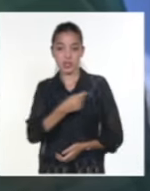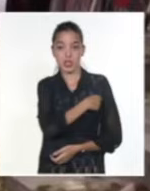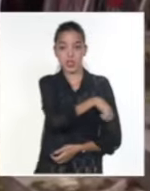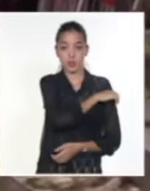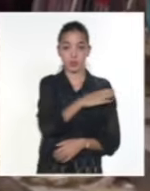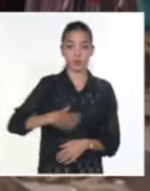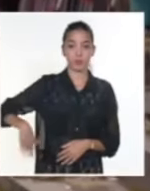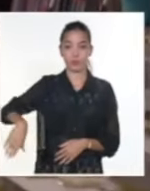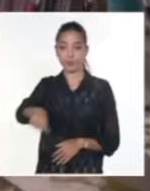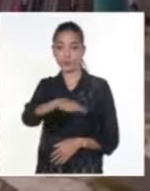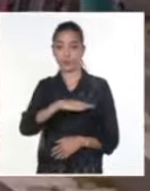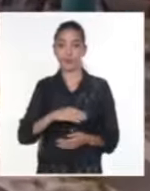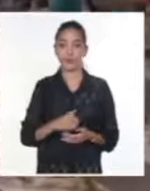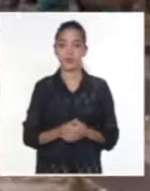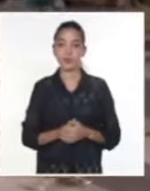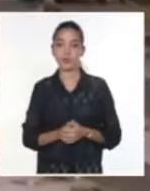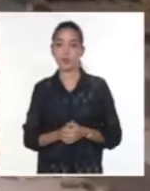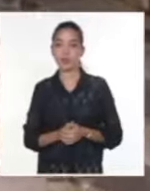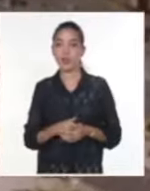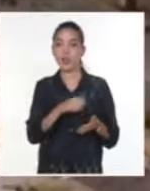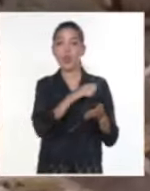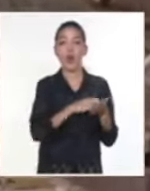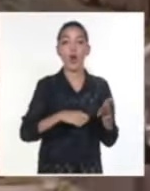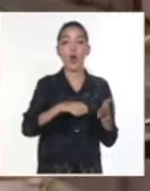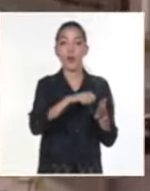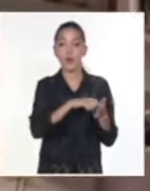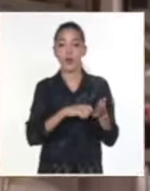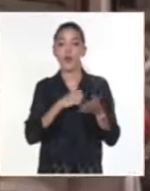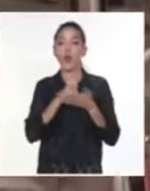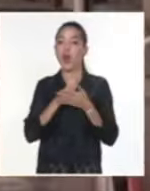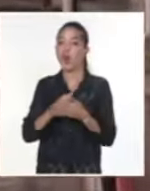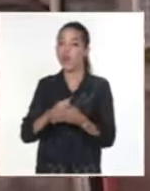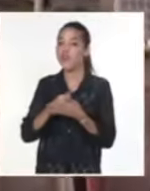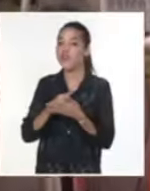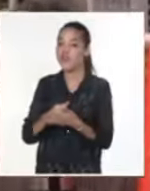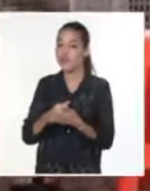enmiendas reforzarán la capacidad de los países para detectar y responder a futuras pandemias.